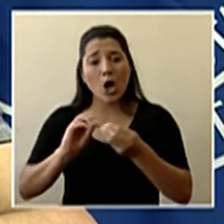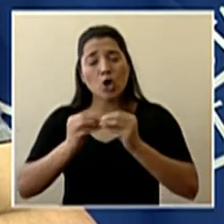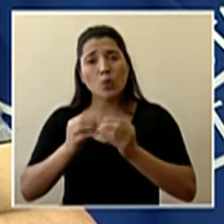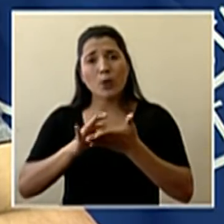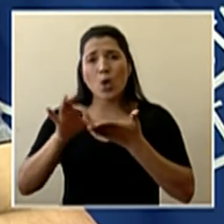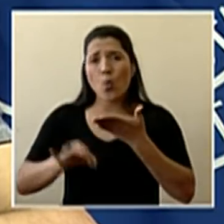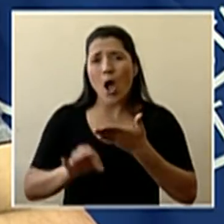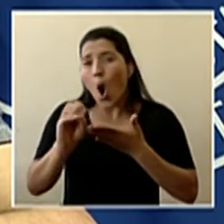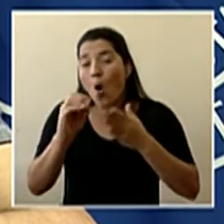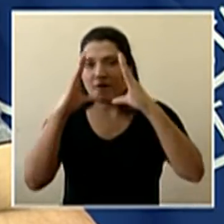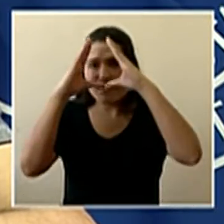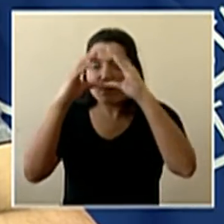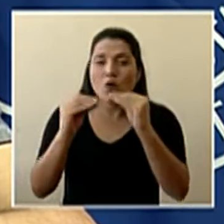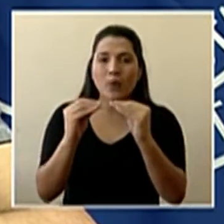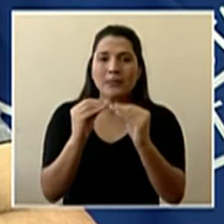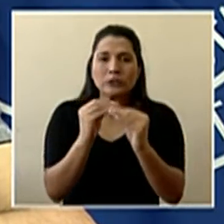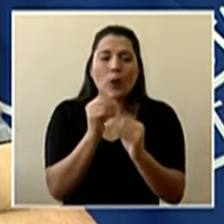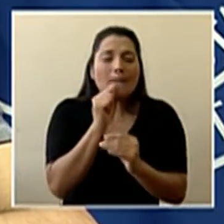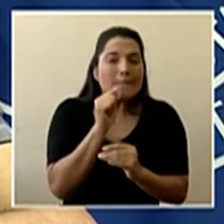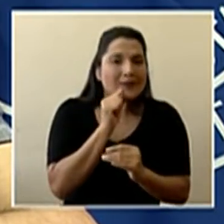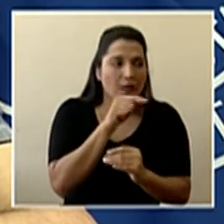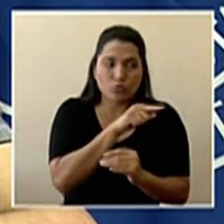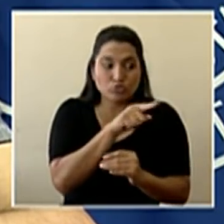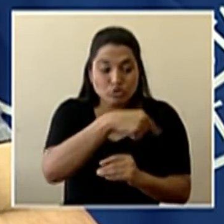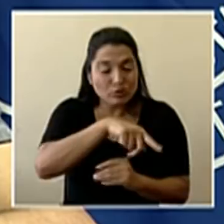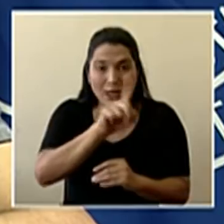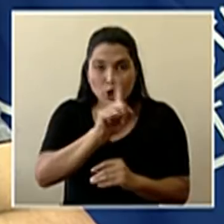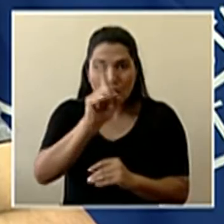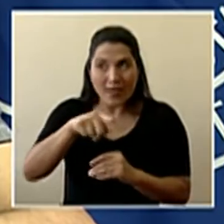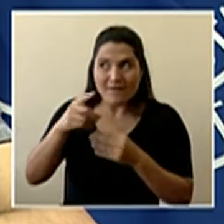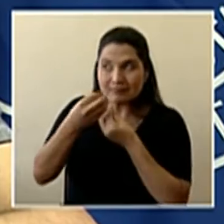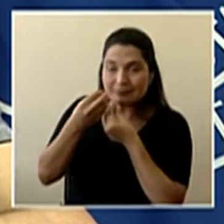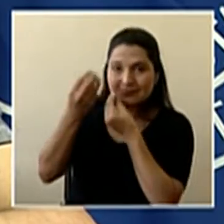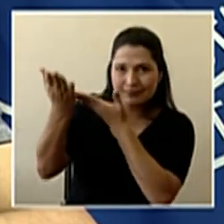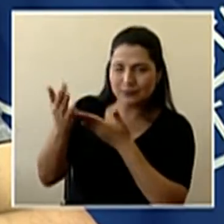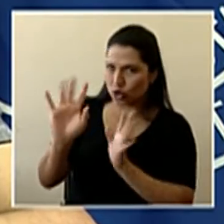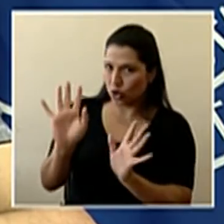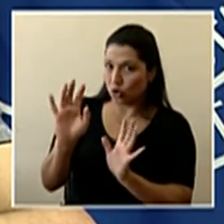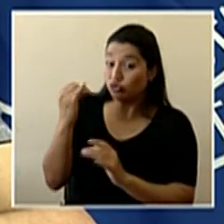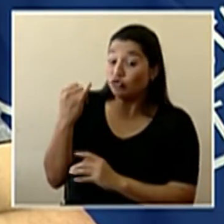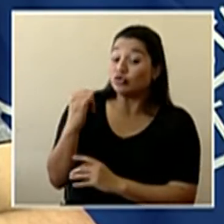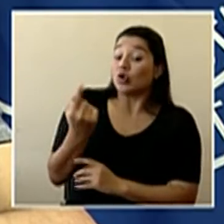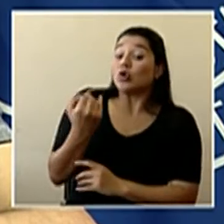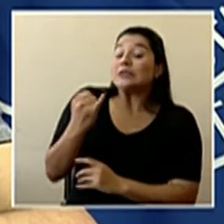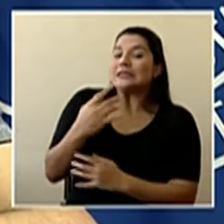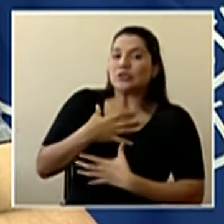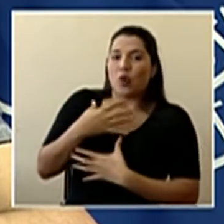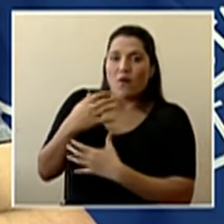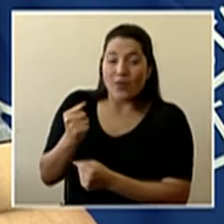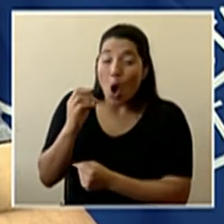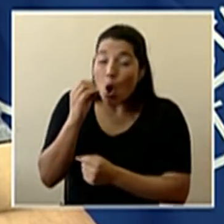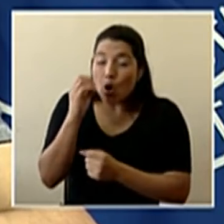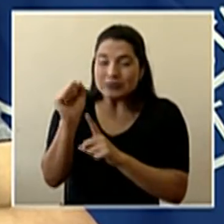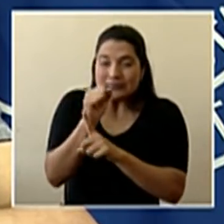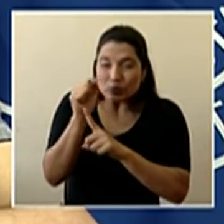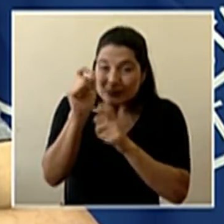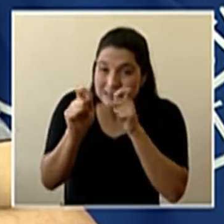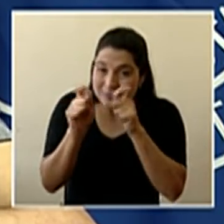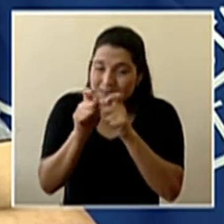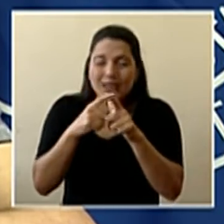o información sensible que no tiene por qué ser revelada a terceros a menos de que sean de su suma confianza y situaciones muy, muy específicas. Así